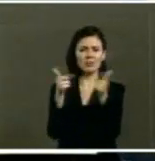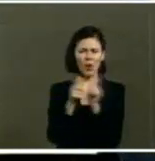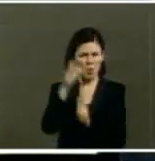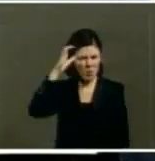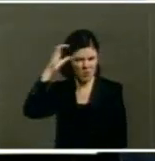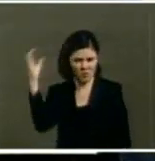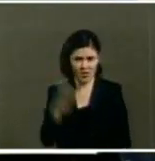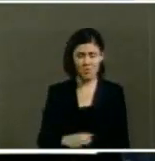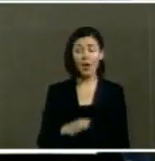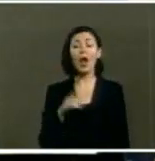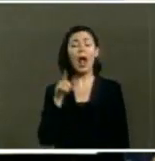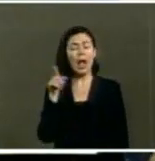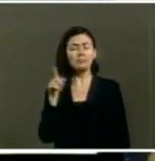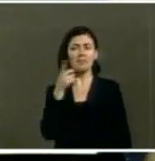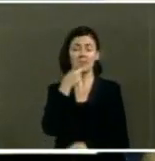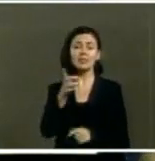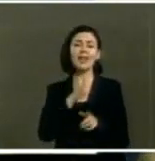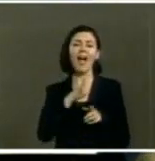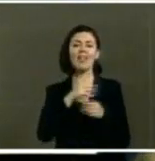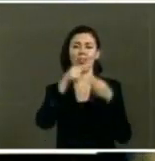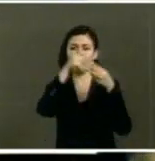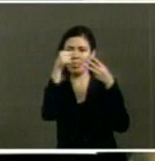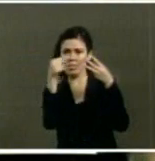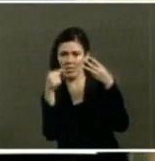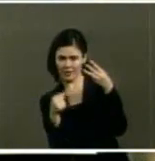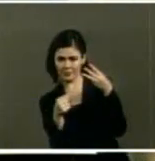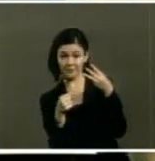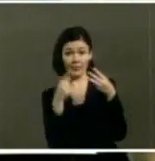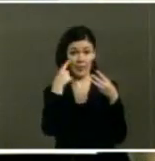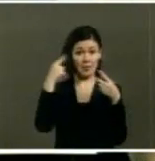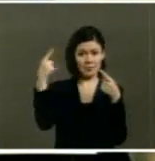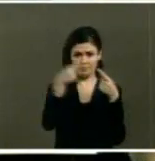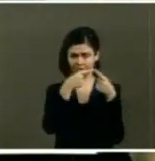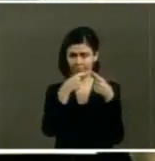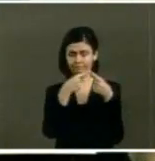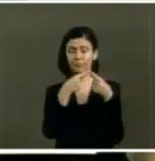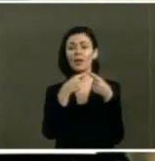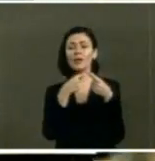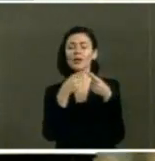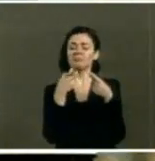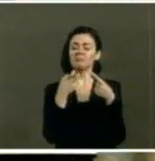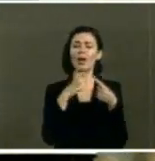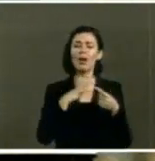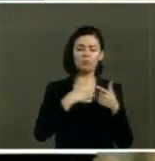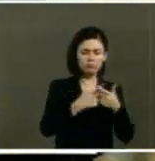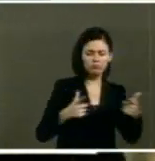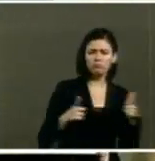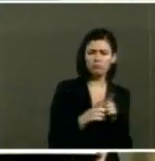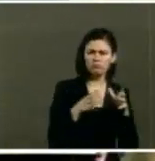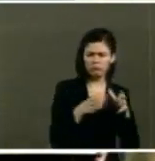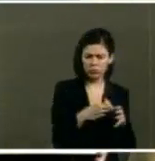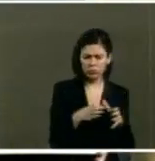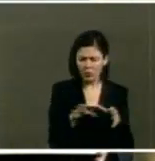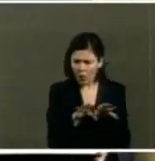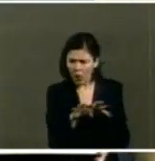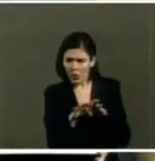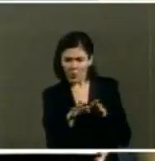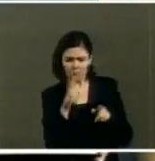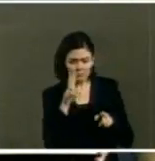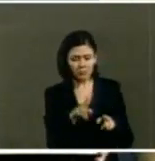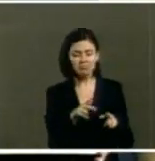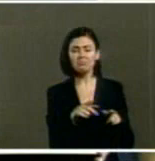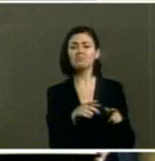fases. En un inicio las bandas operan como pandillas prácticamente y pueden ser controladas por los cuerpos de